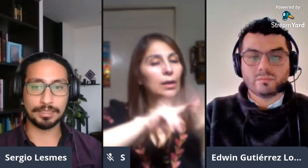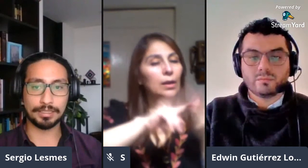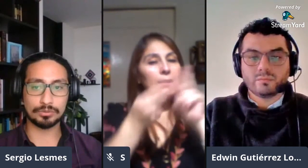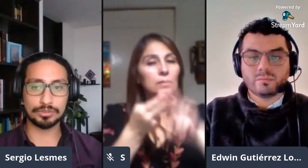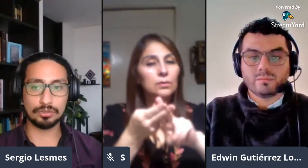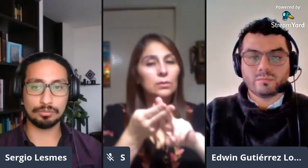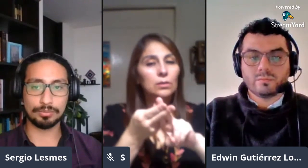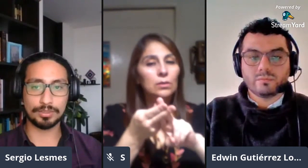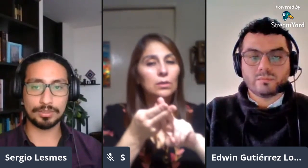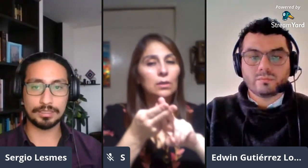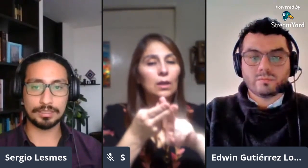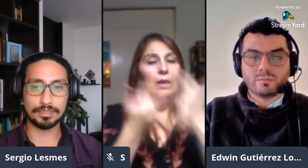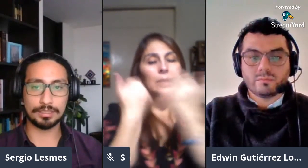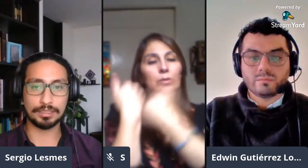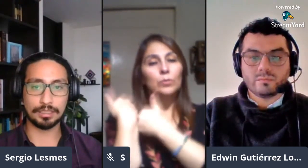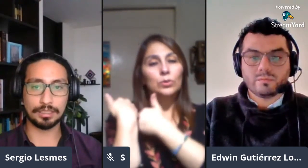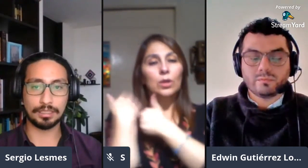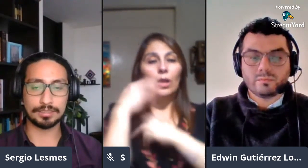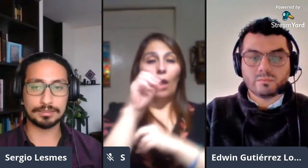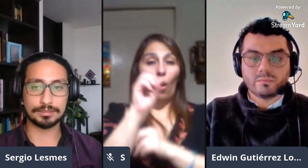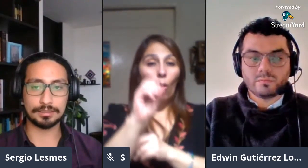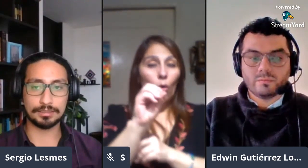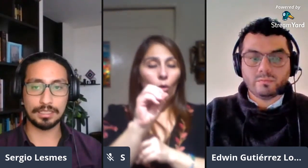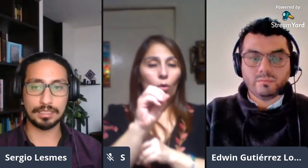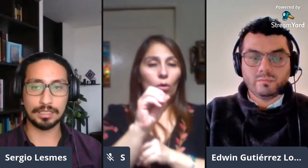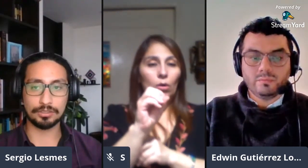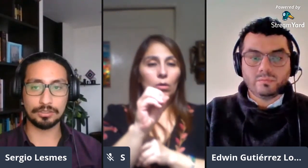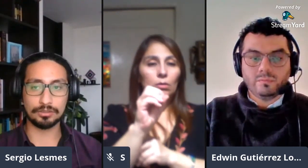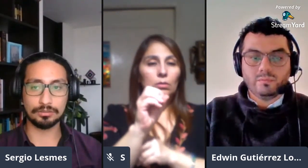de los hombres en este escenario, es que,